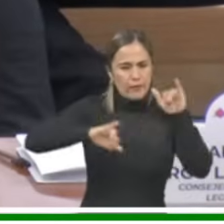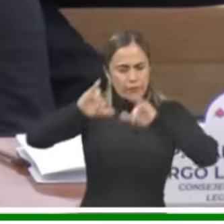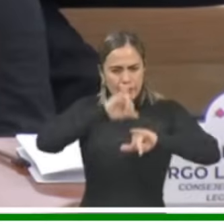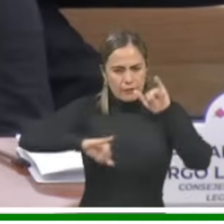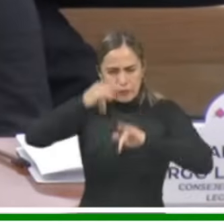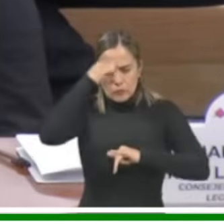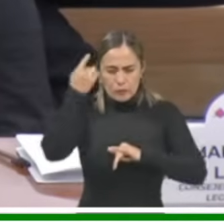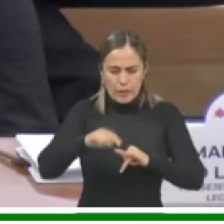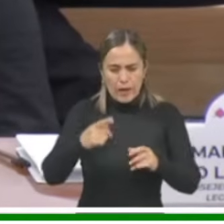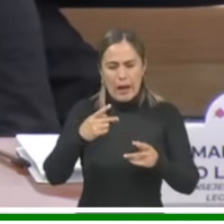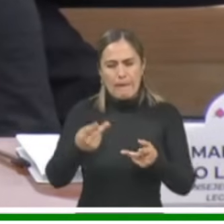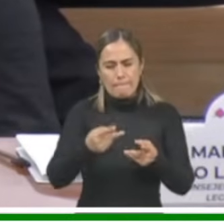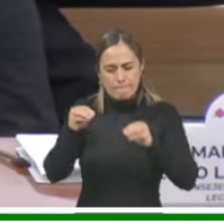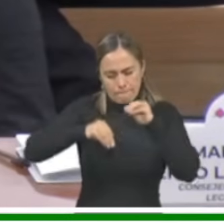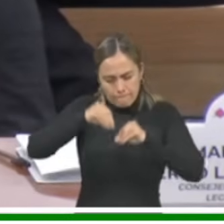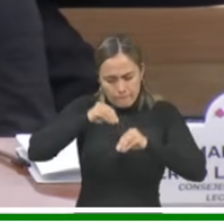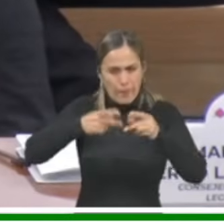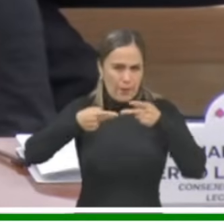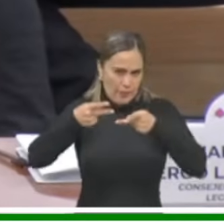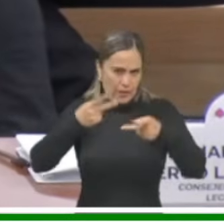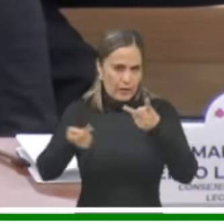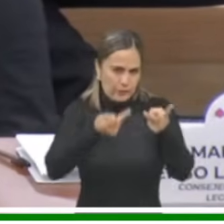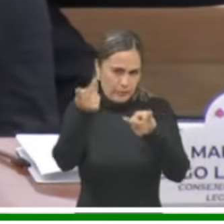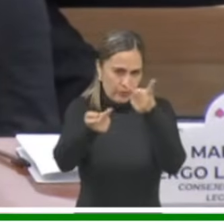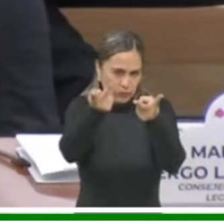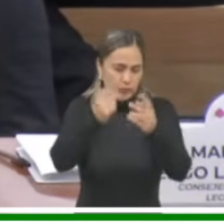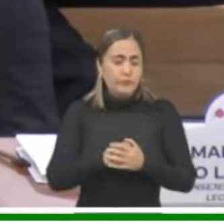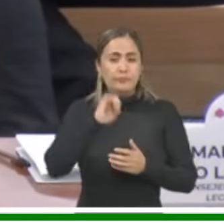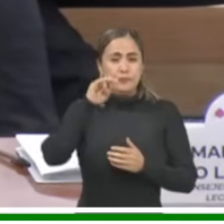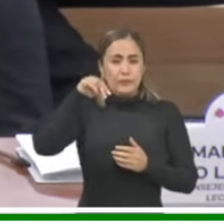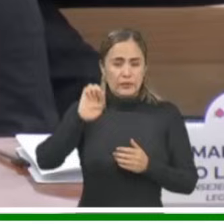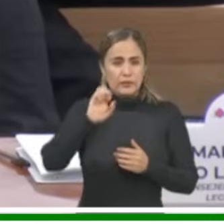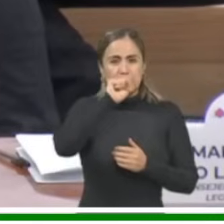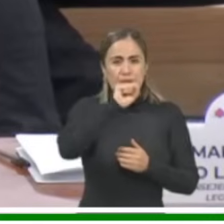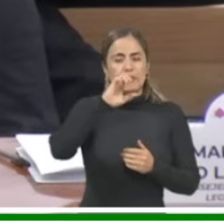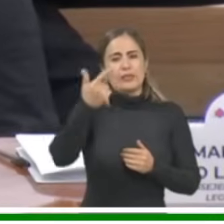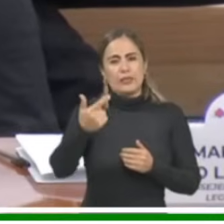la realización de estas encuestas. Es así que a través del acuerdo INE/CG